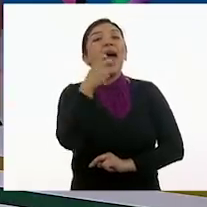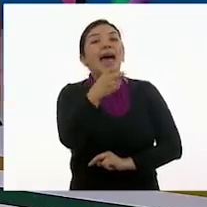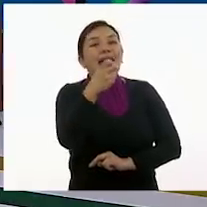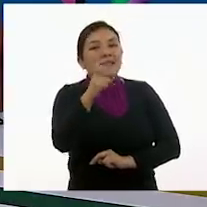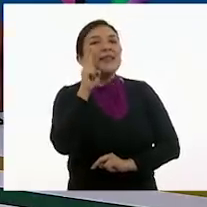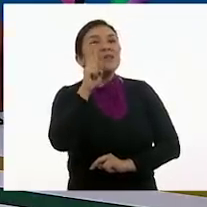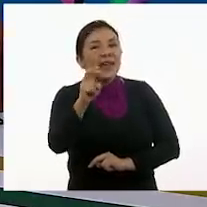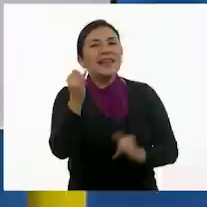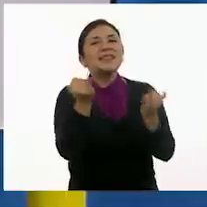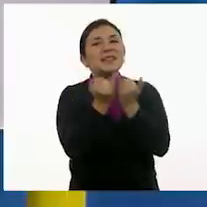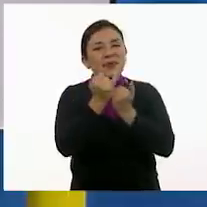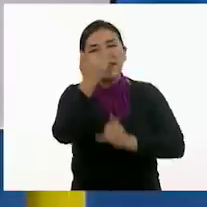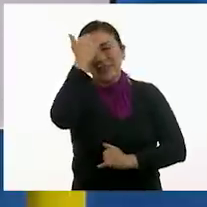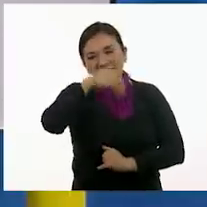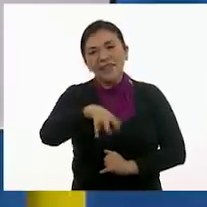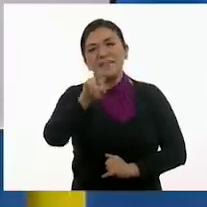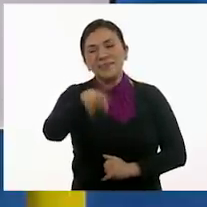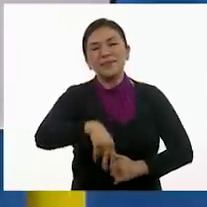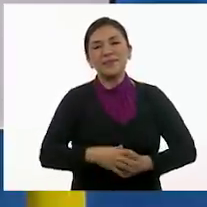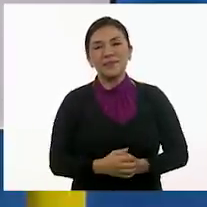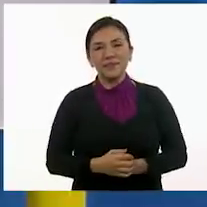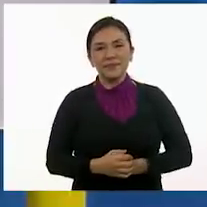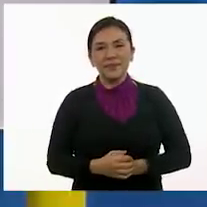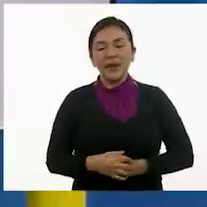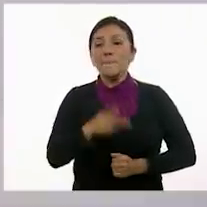acabamos de ver. Reunión.